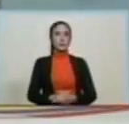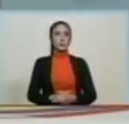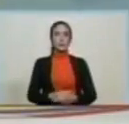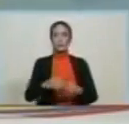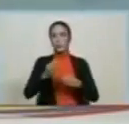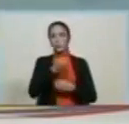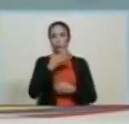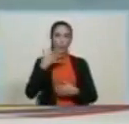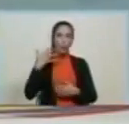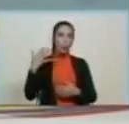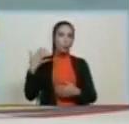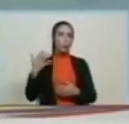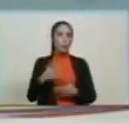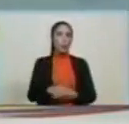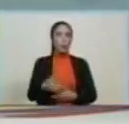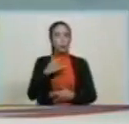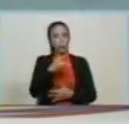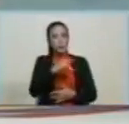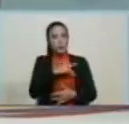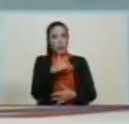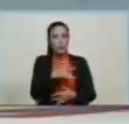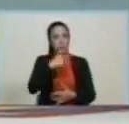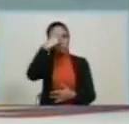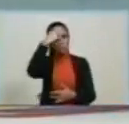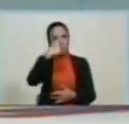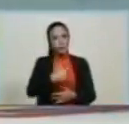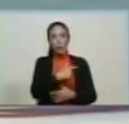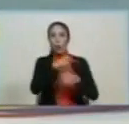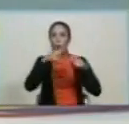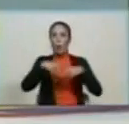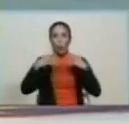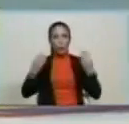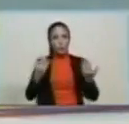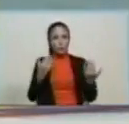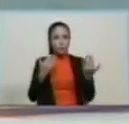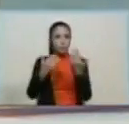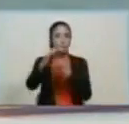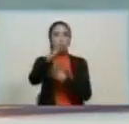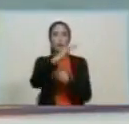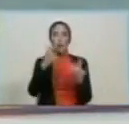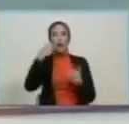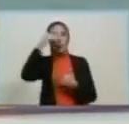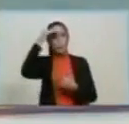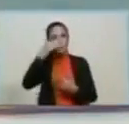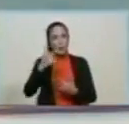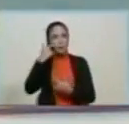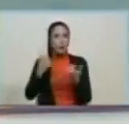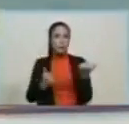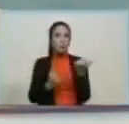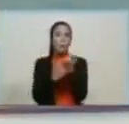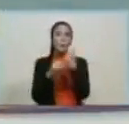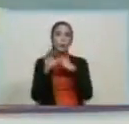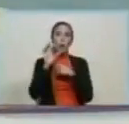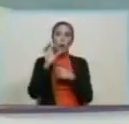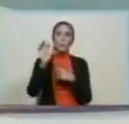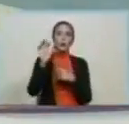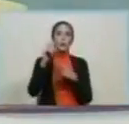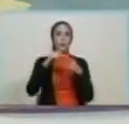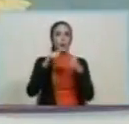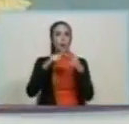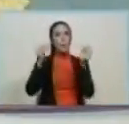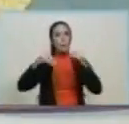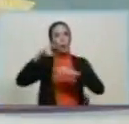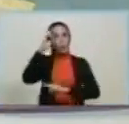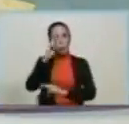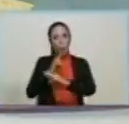Con el orgullo de sentirme hoy más que nunca un soldado de mi patria y con el honor de